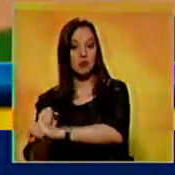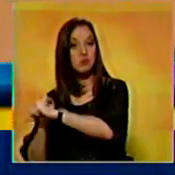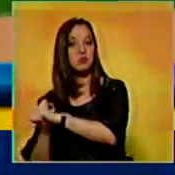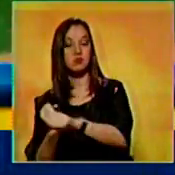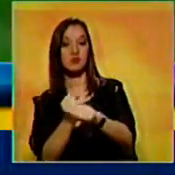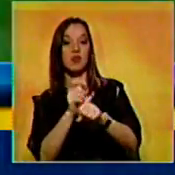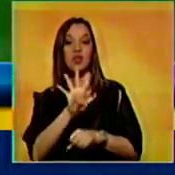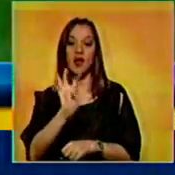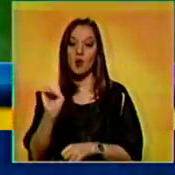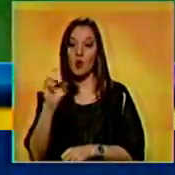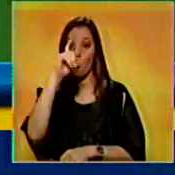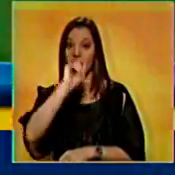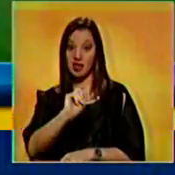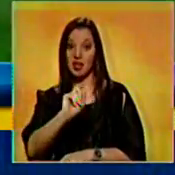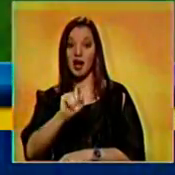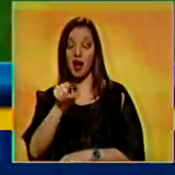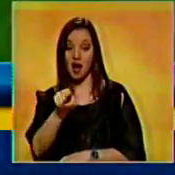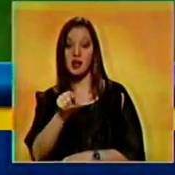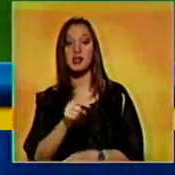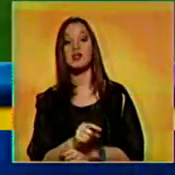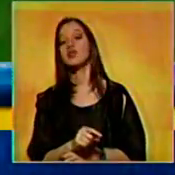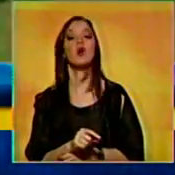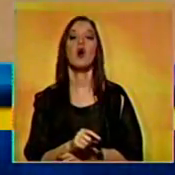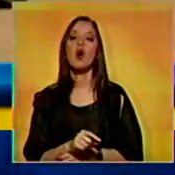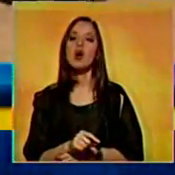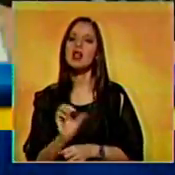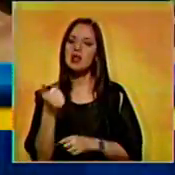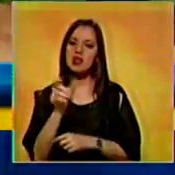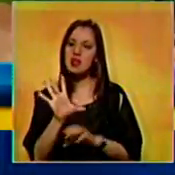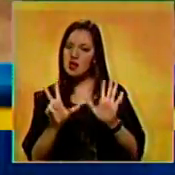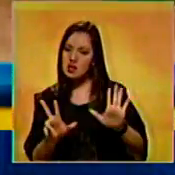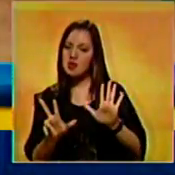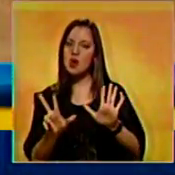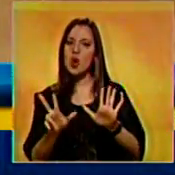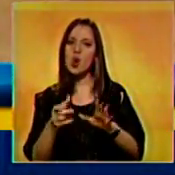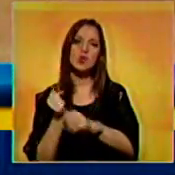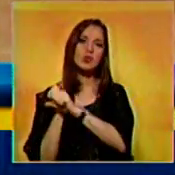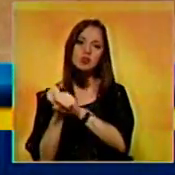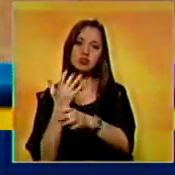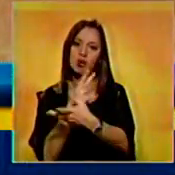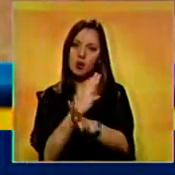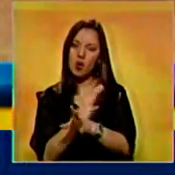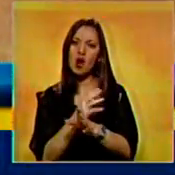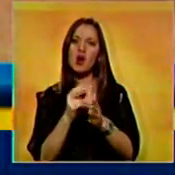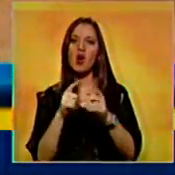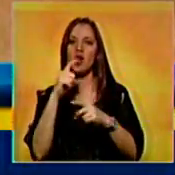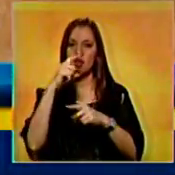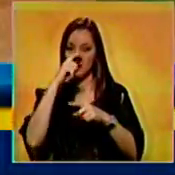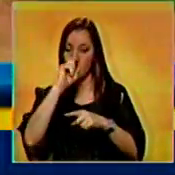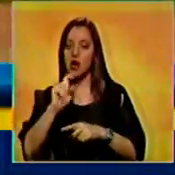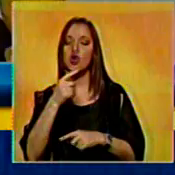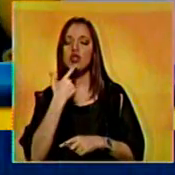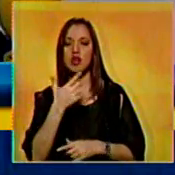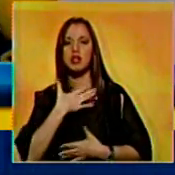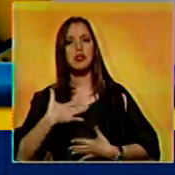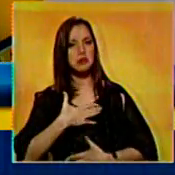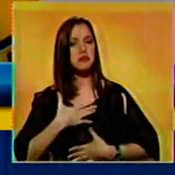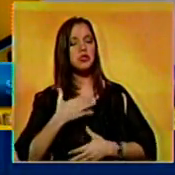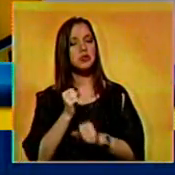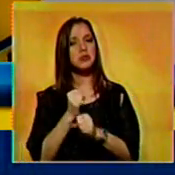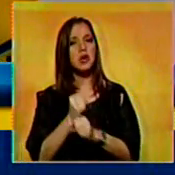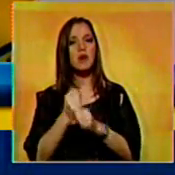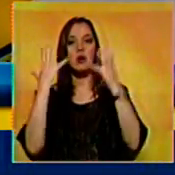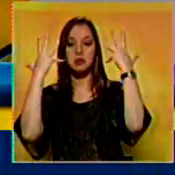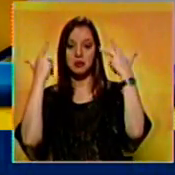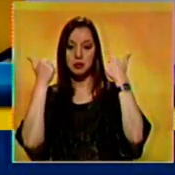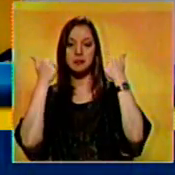años, que el mes pasado se retiró a las Grandes Ligas tras 18 temporadas, dijo que está satisfecho con su desempeño con los Leones. Mira, yo creo